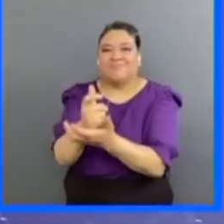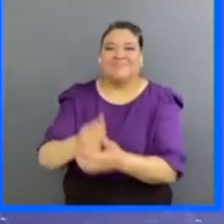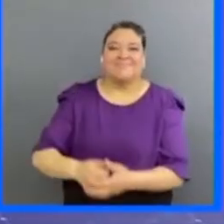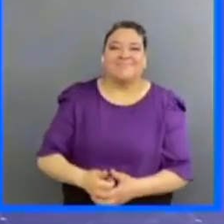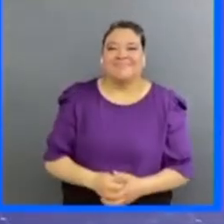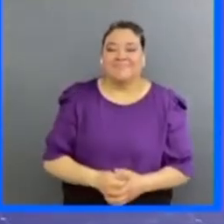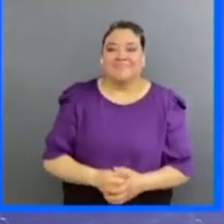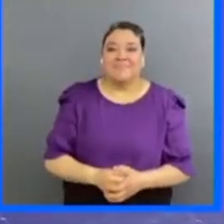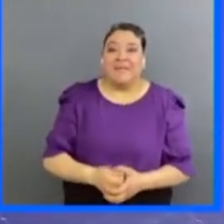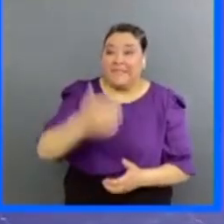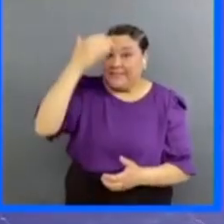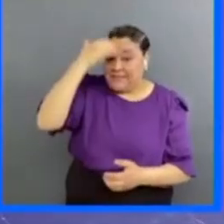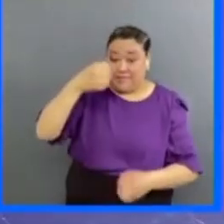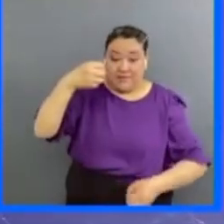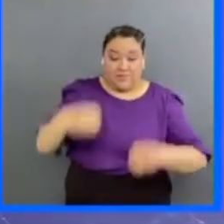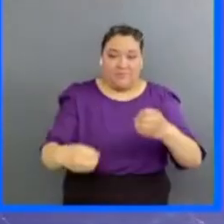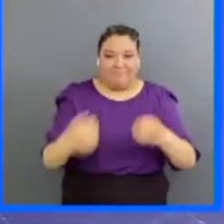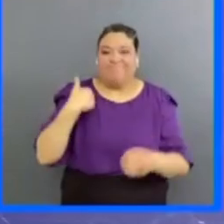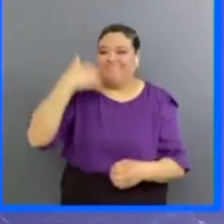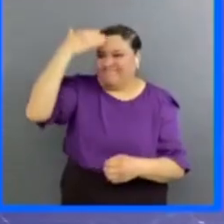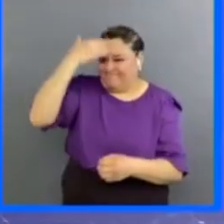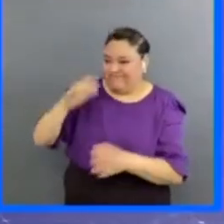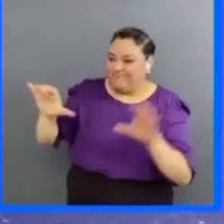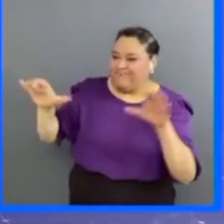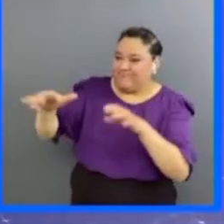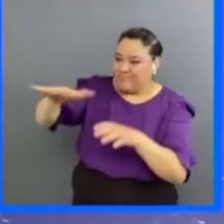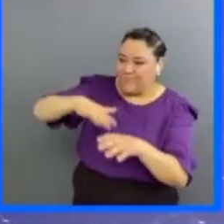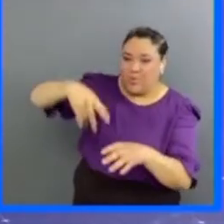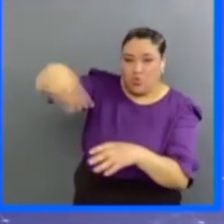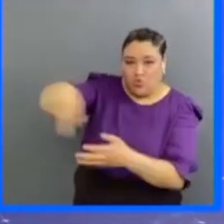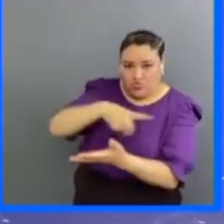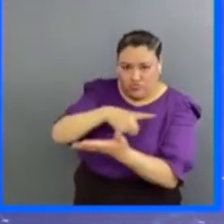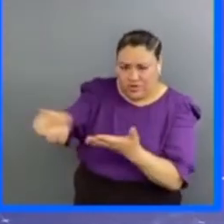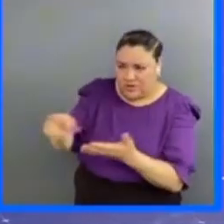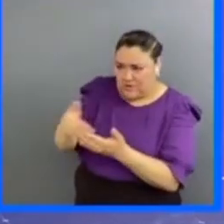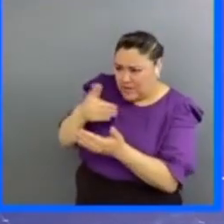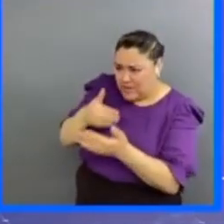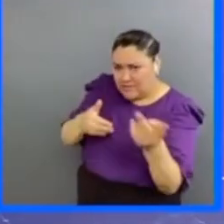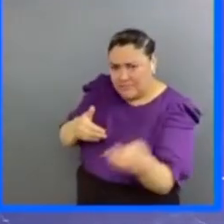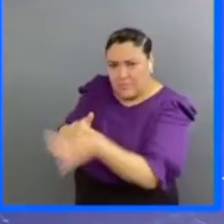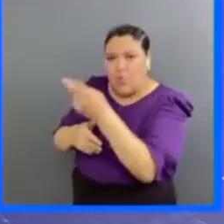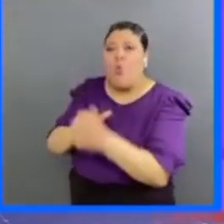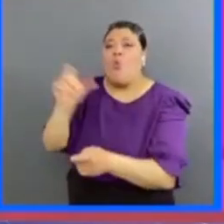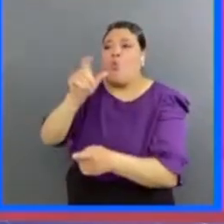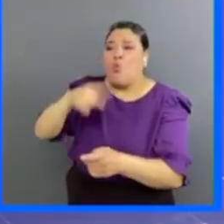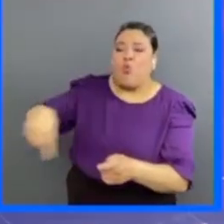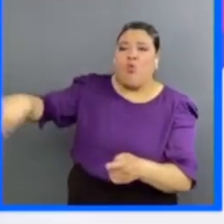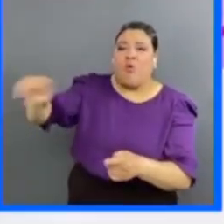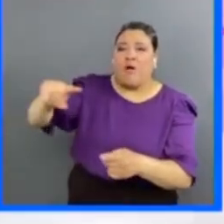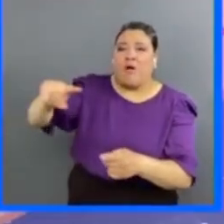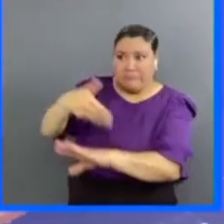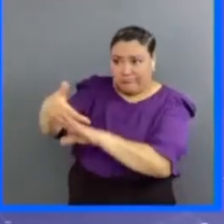Reconoce la Corte derecho de comunidades indígenas a ser consultadas cuando un acto de Estado les afecte.